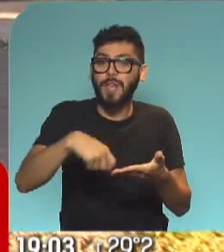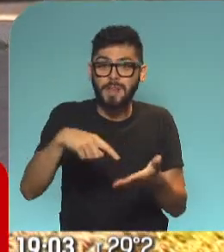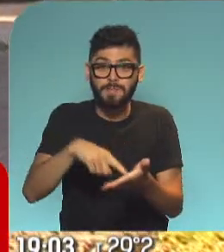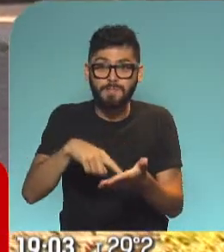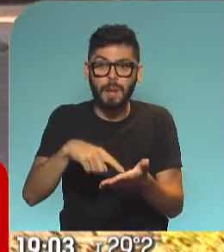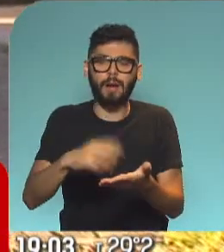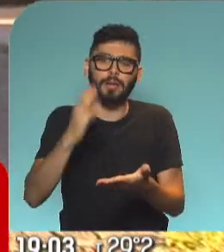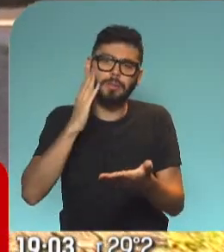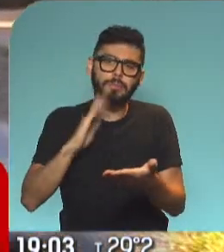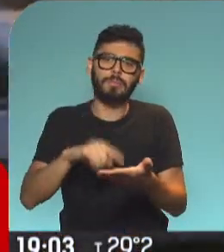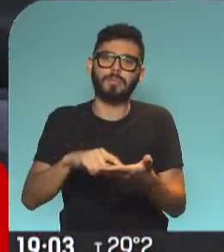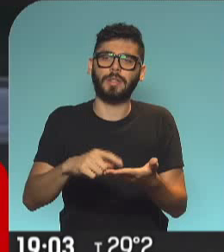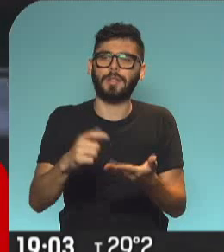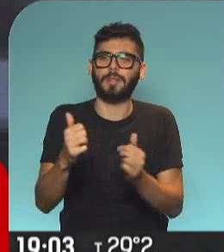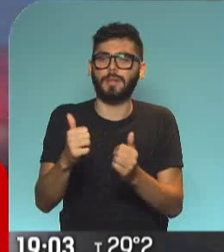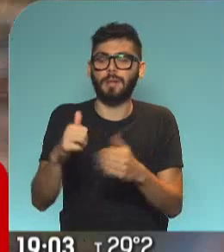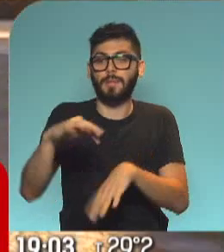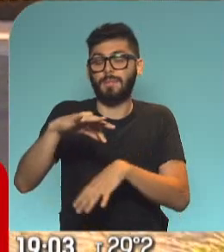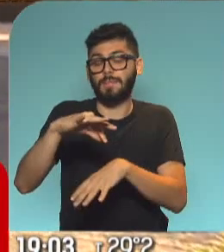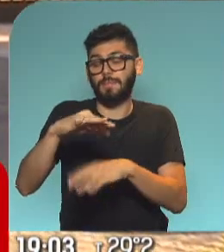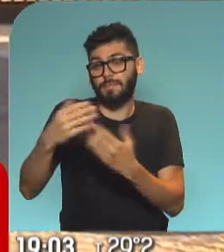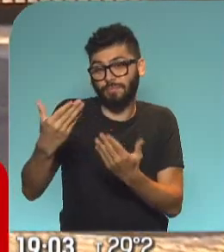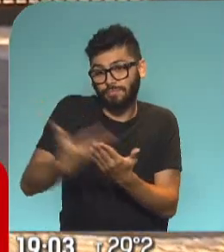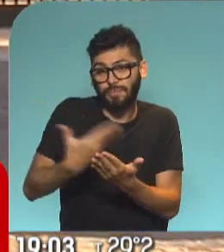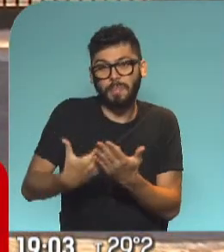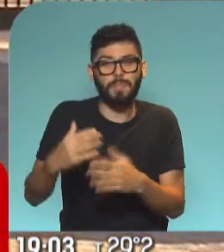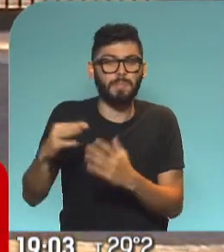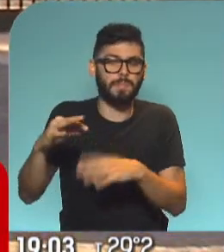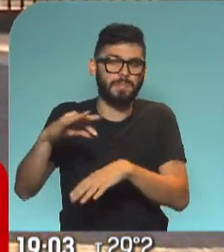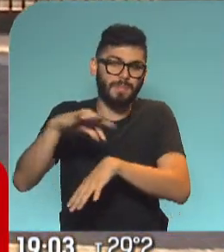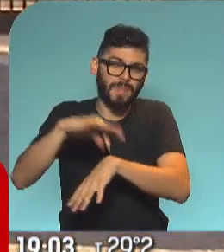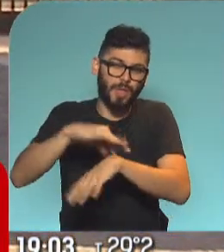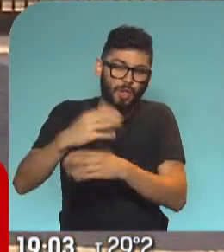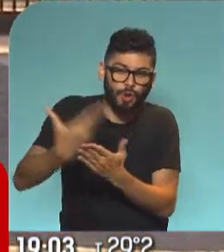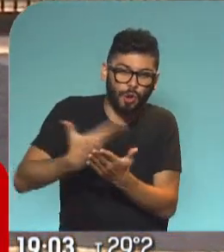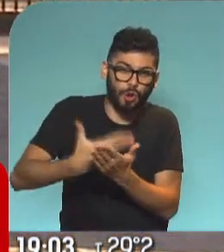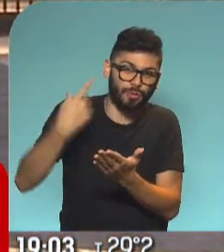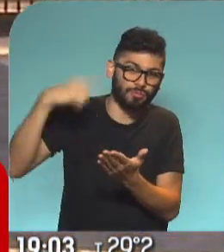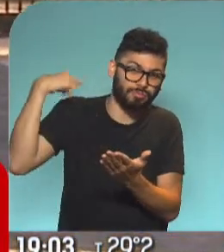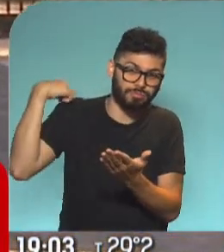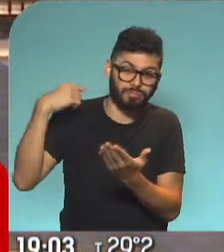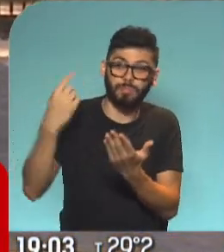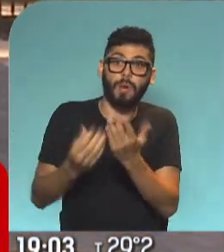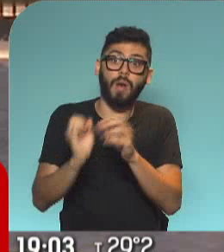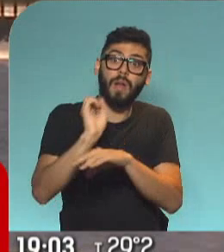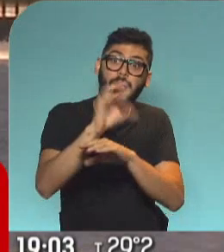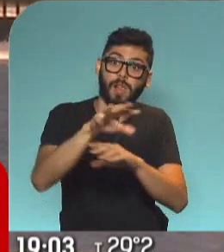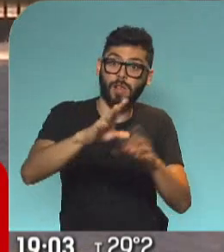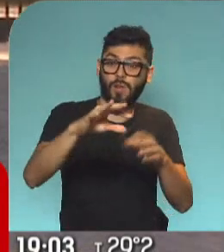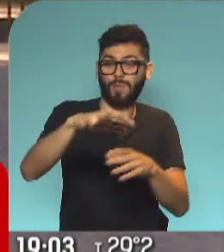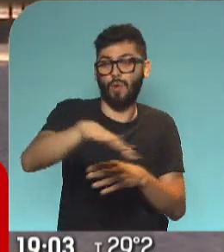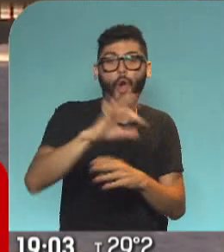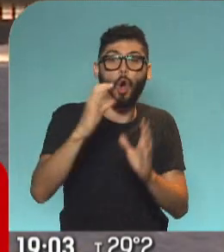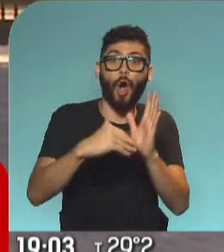le entregue la historia clínica estamos hablando a la clínica de la clínica al doctor la clínica de olivos al